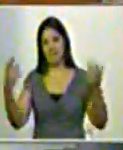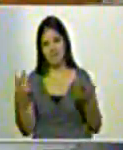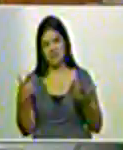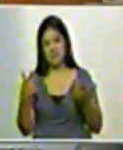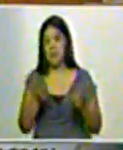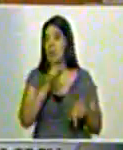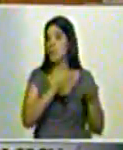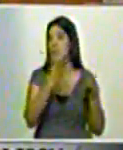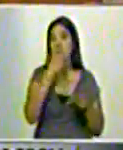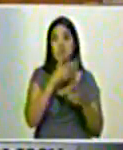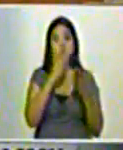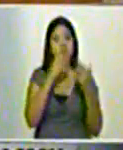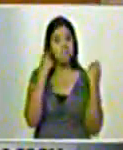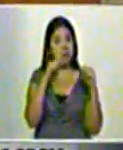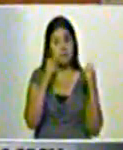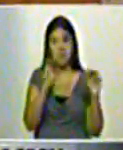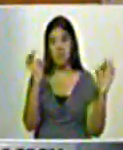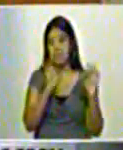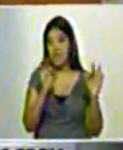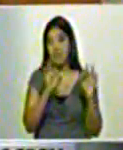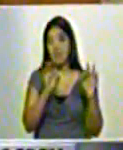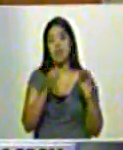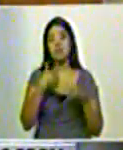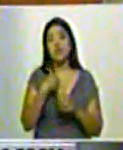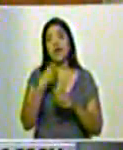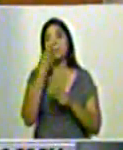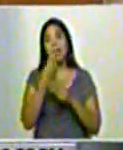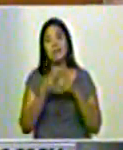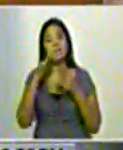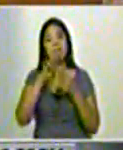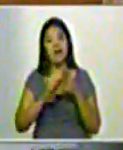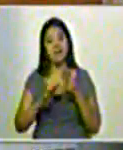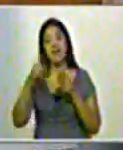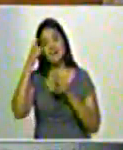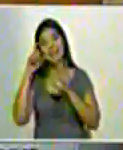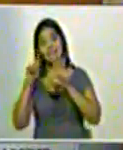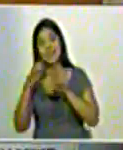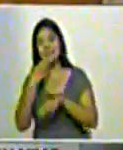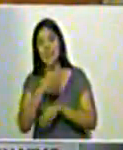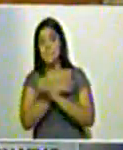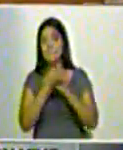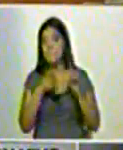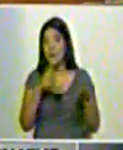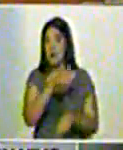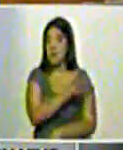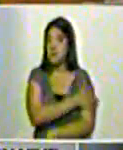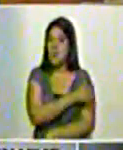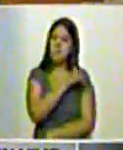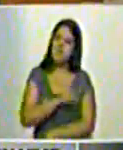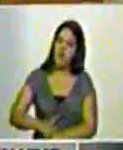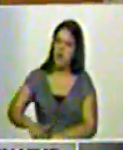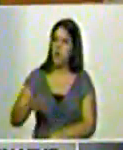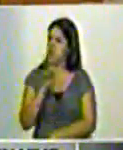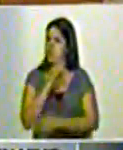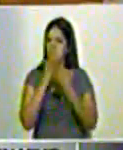estudió, para quien no practicó, tienen un examen de matemática el 6 de diciembre, ¿verdad? La MUC no quiso estudiar, estudiante flojo, no quiso